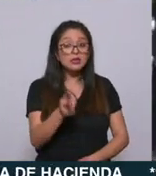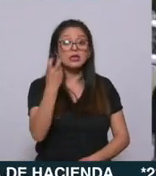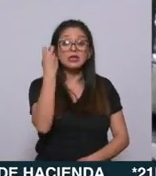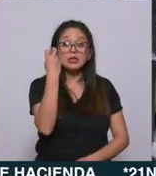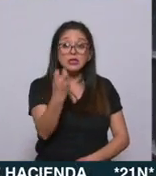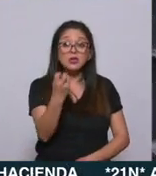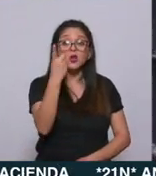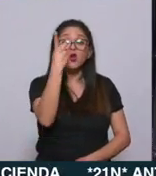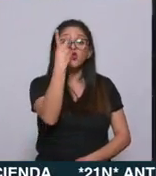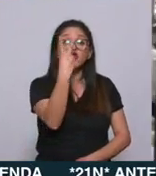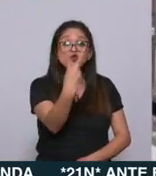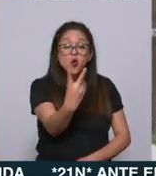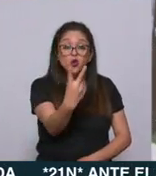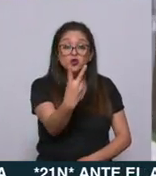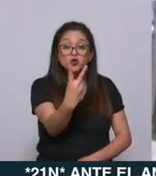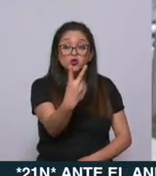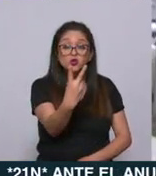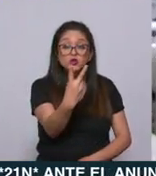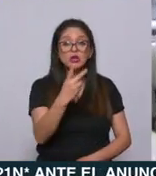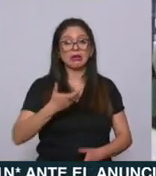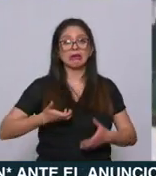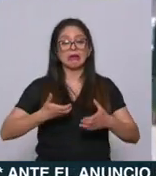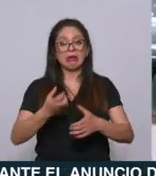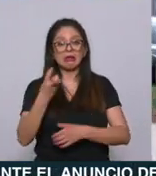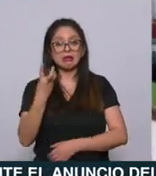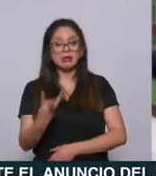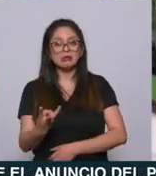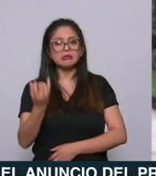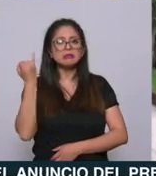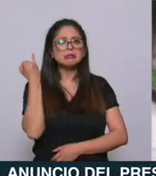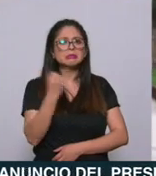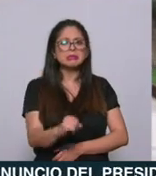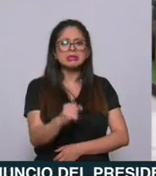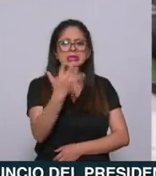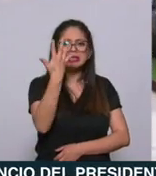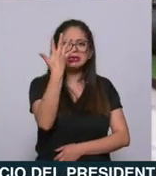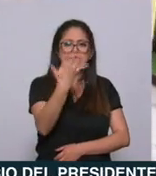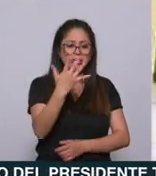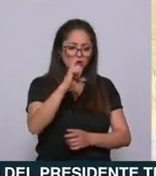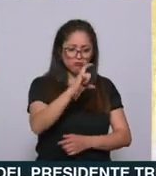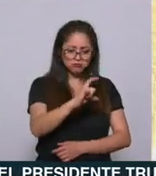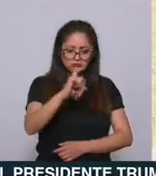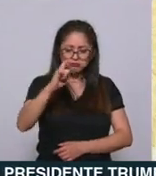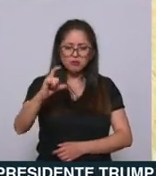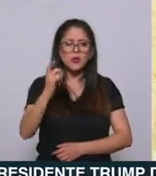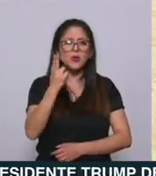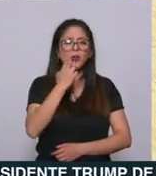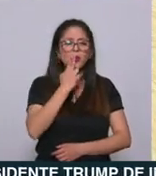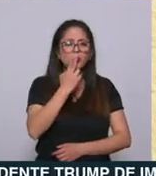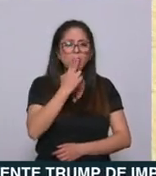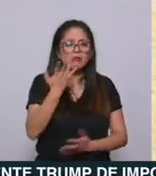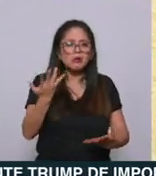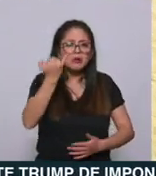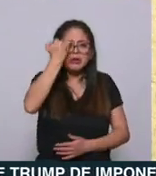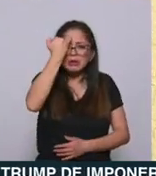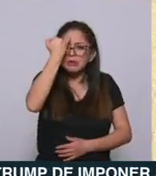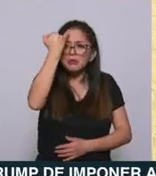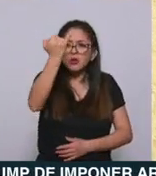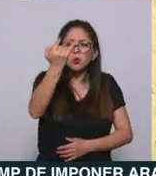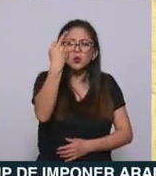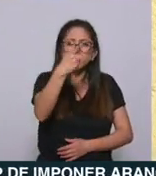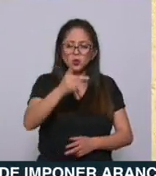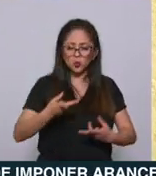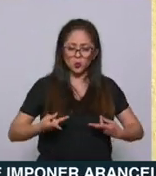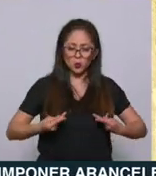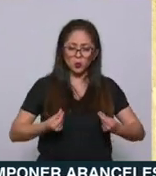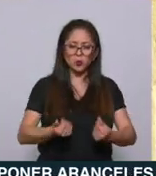Solo recorrimos 2 de las 3 calles que te dije. No inventes, son como 5 cajetillas. Imagínate todo lo que gastas al